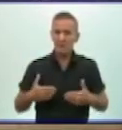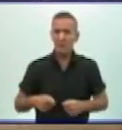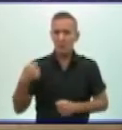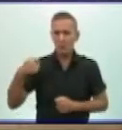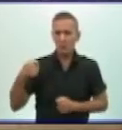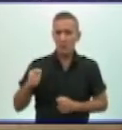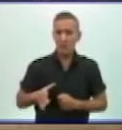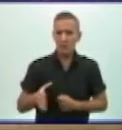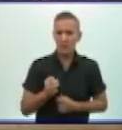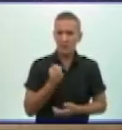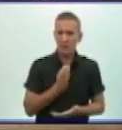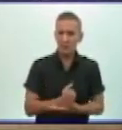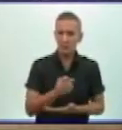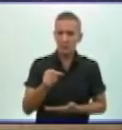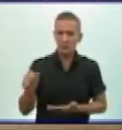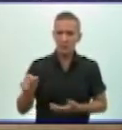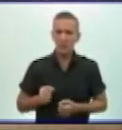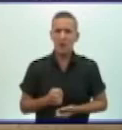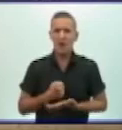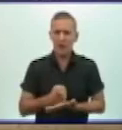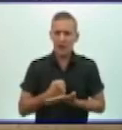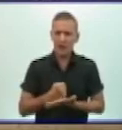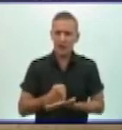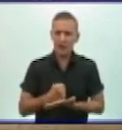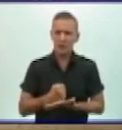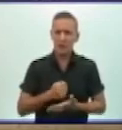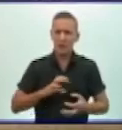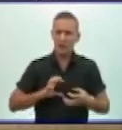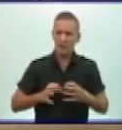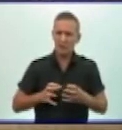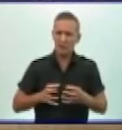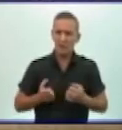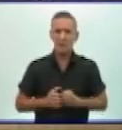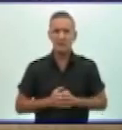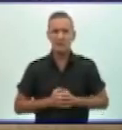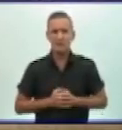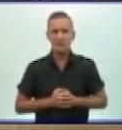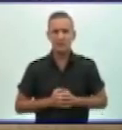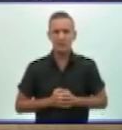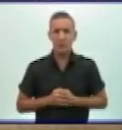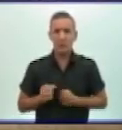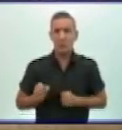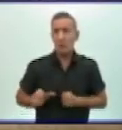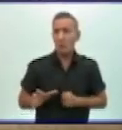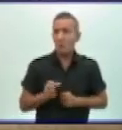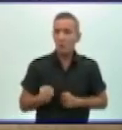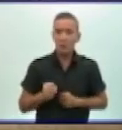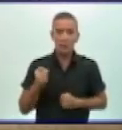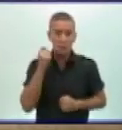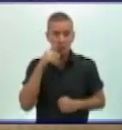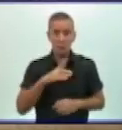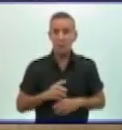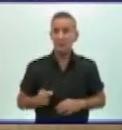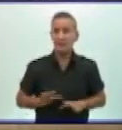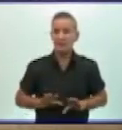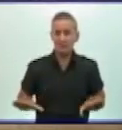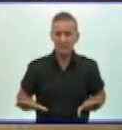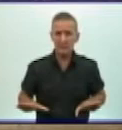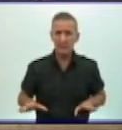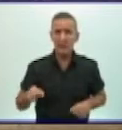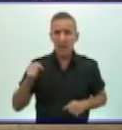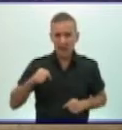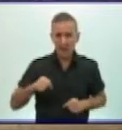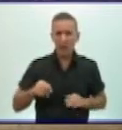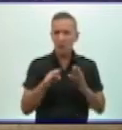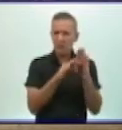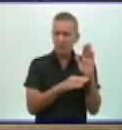Así contribuye a mejorar su entorno y su propia formación. Y como todo lo que comienza termina, lamentablemente hoy hemos llegado al final de este programa.